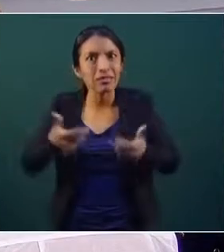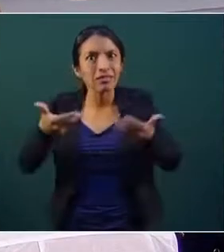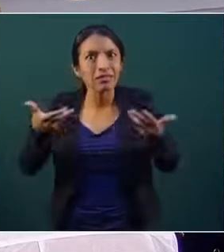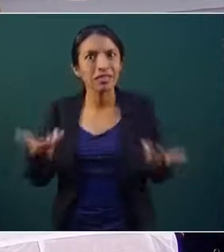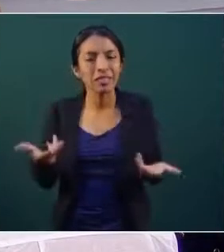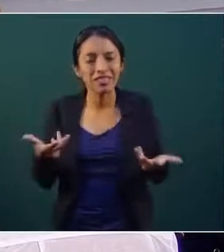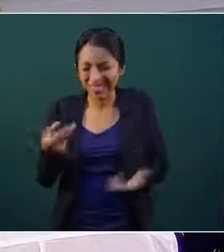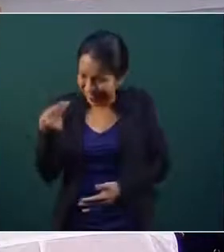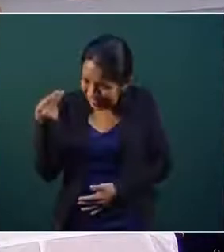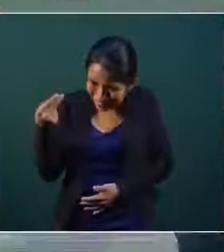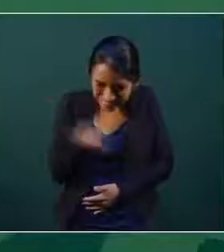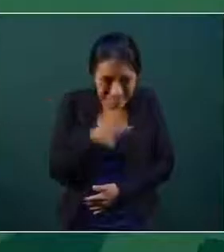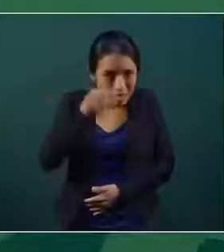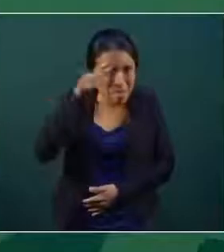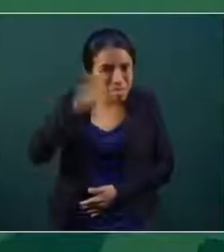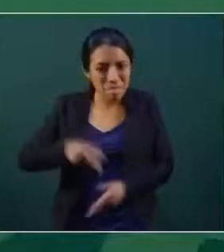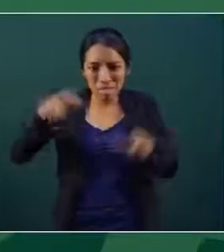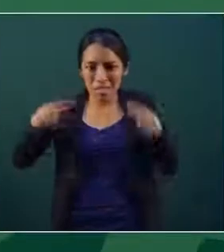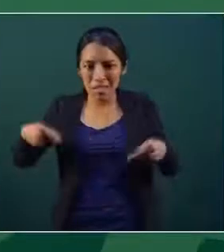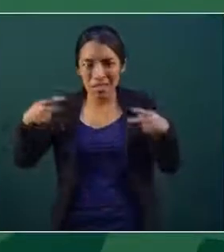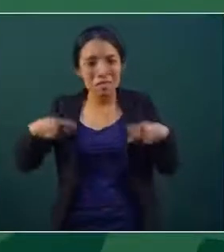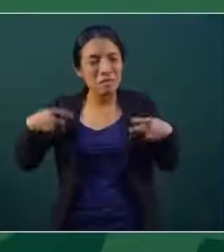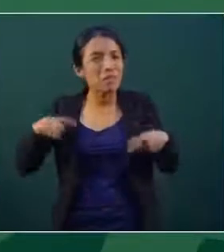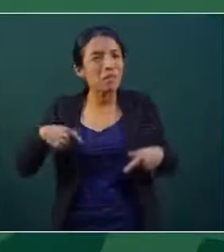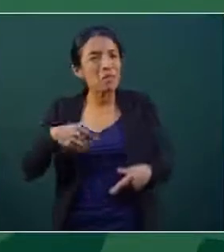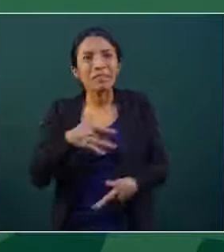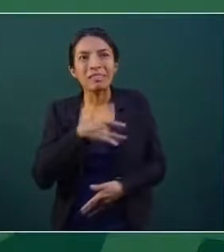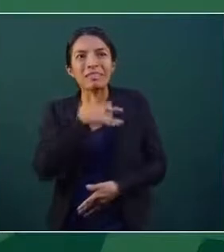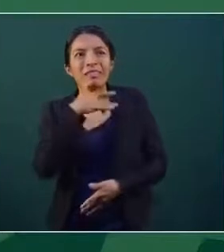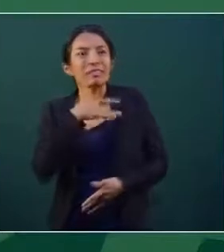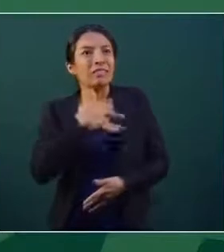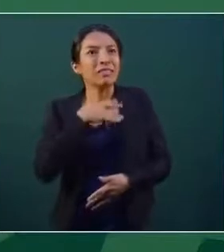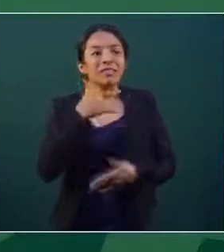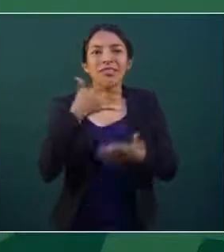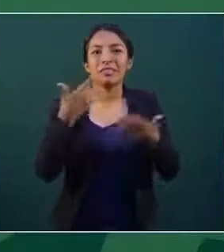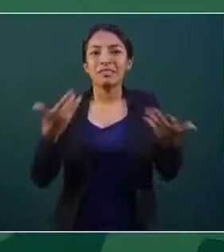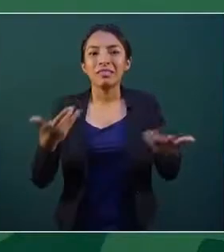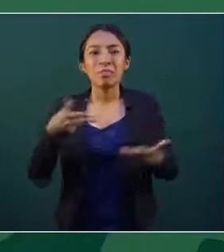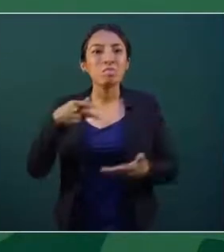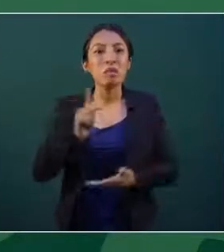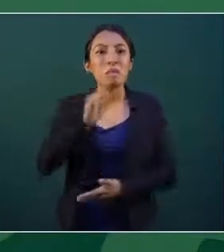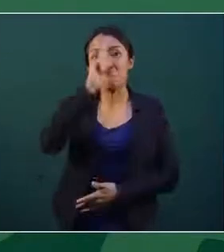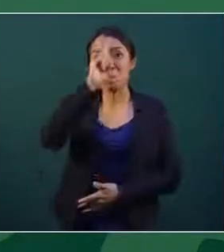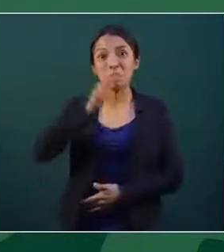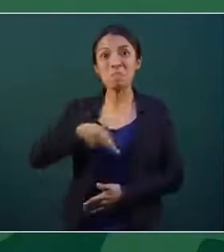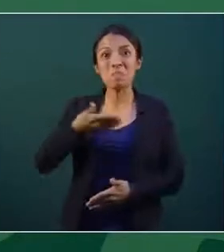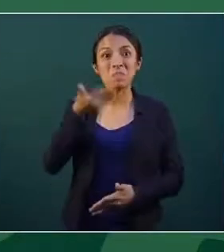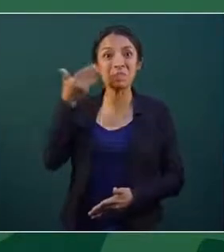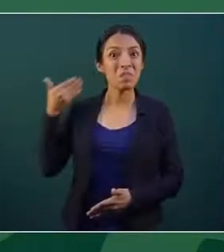una necesidad sentida por la gente, no se permitía